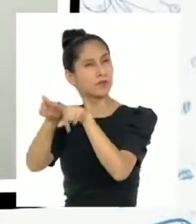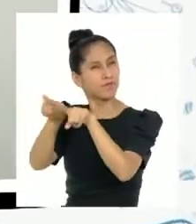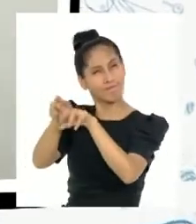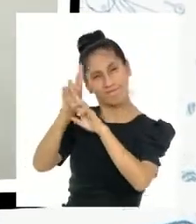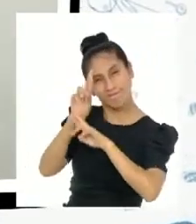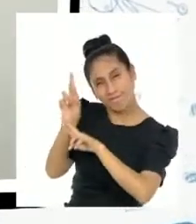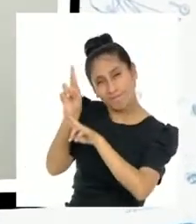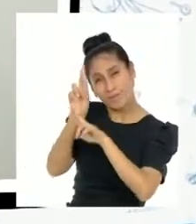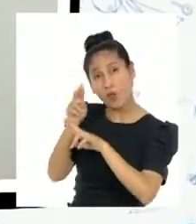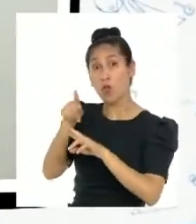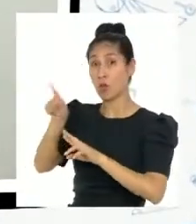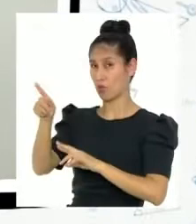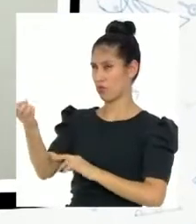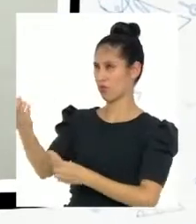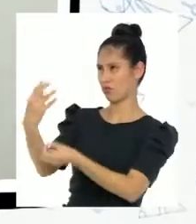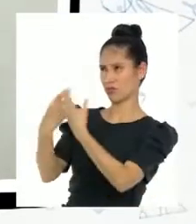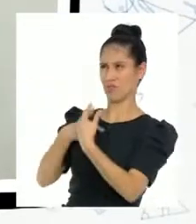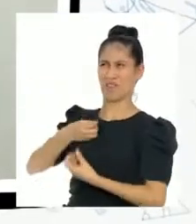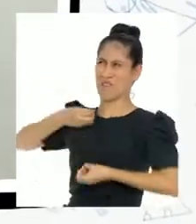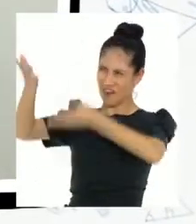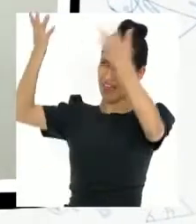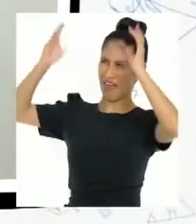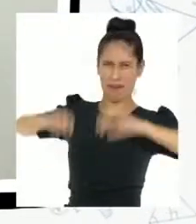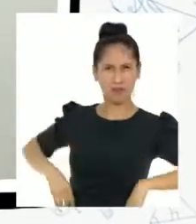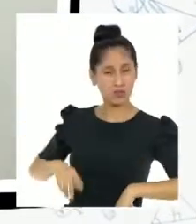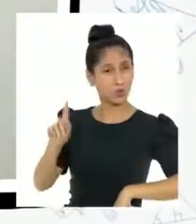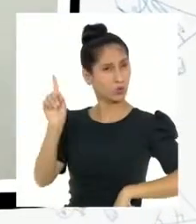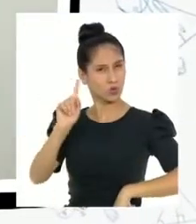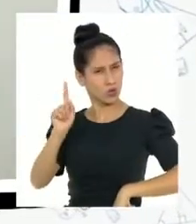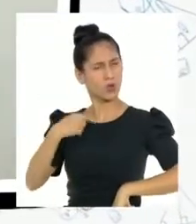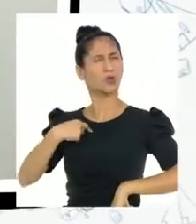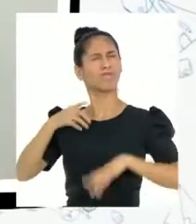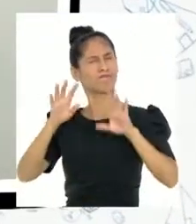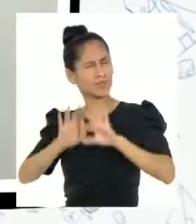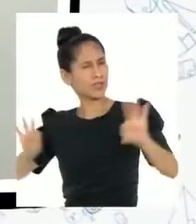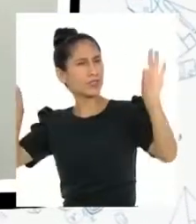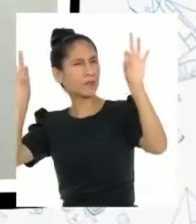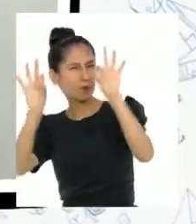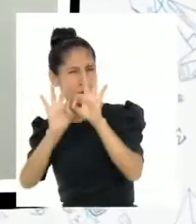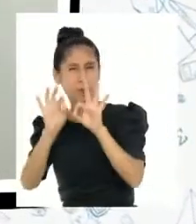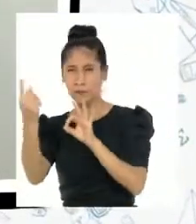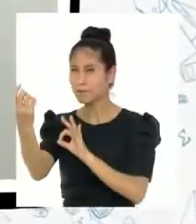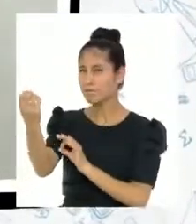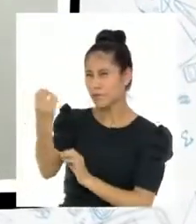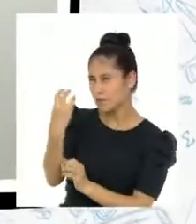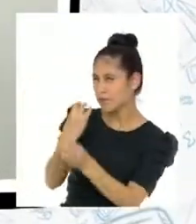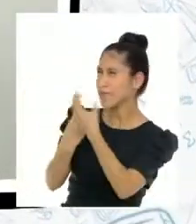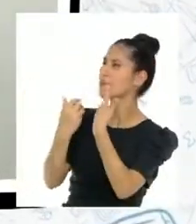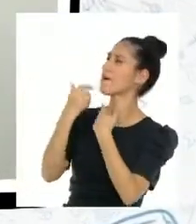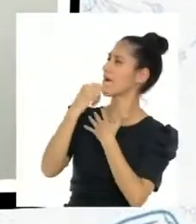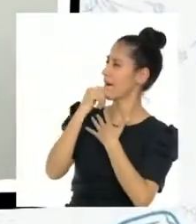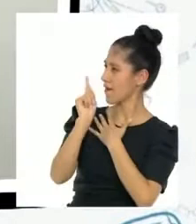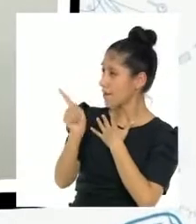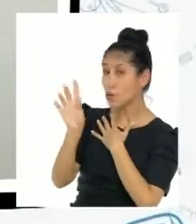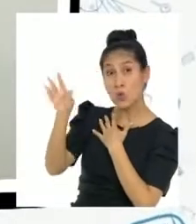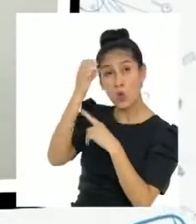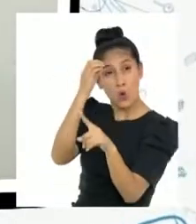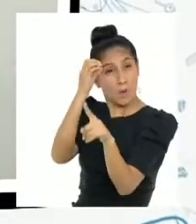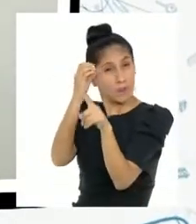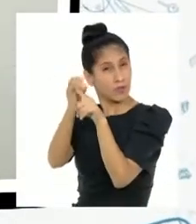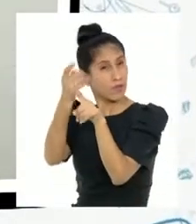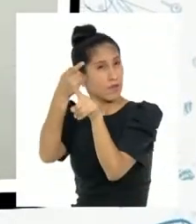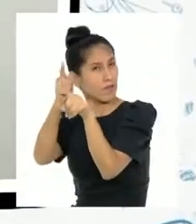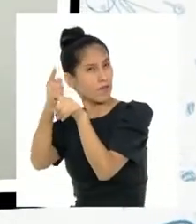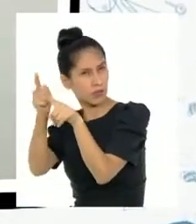menos insultarla. Para tener una convivencia sana y fructífera hay que aprender a escuchar las opiniones de las demás personas con